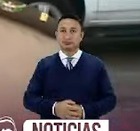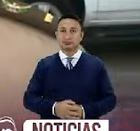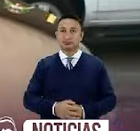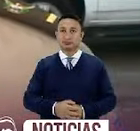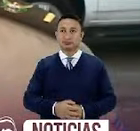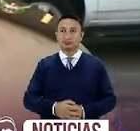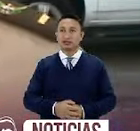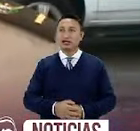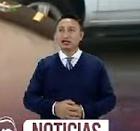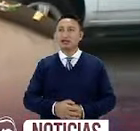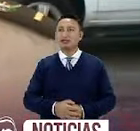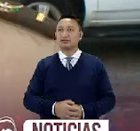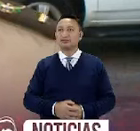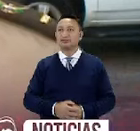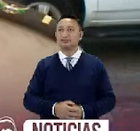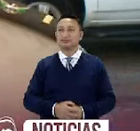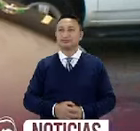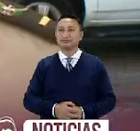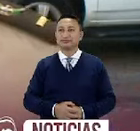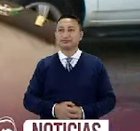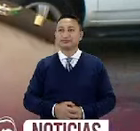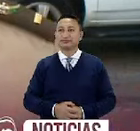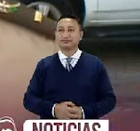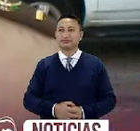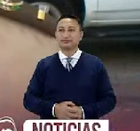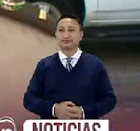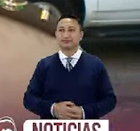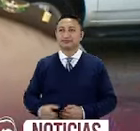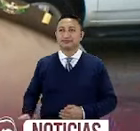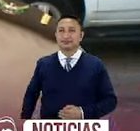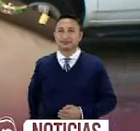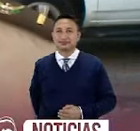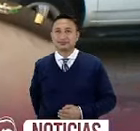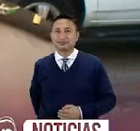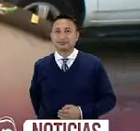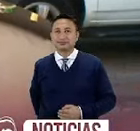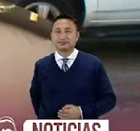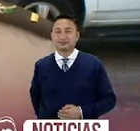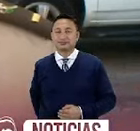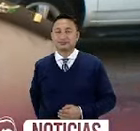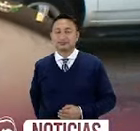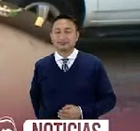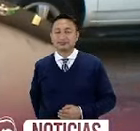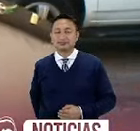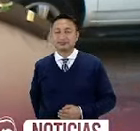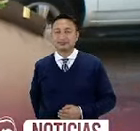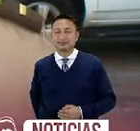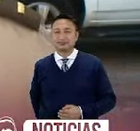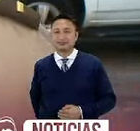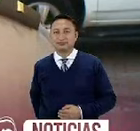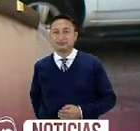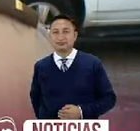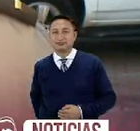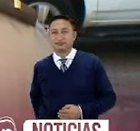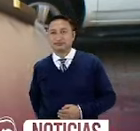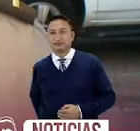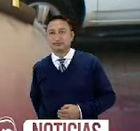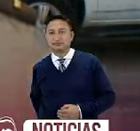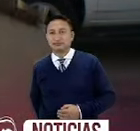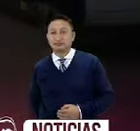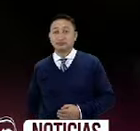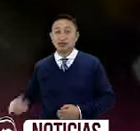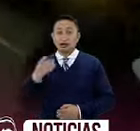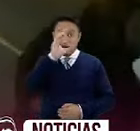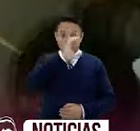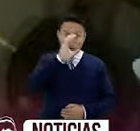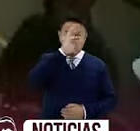investigativa, también están realizando la misma búsqueda y no han obtenido resultados. Ni en las casas de salud. Ni en las casas de salud.